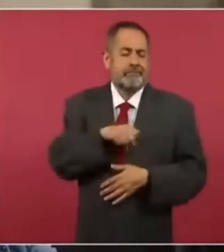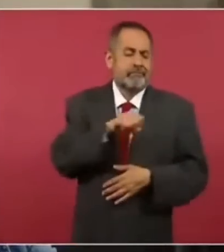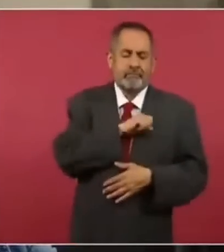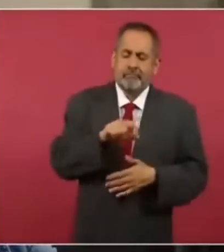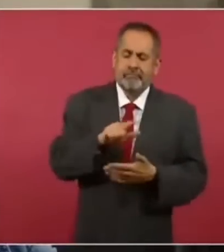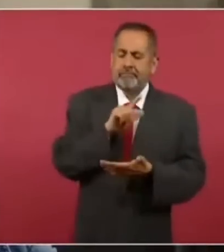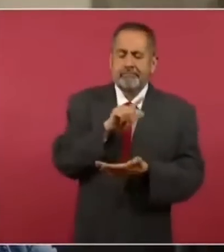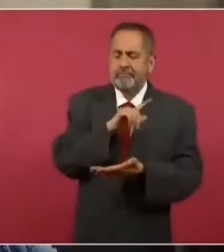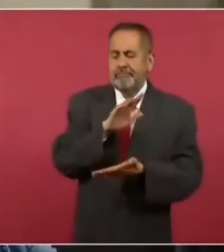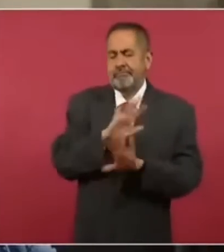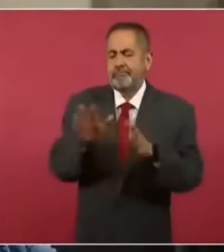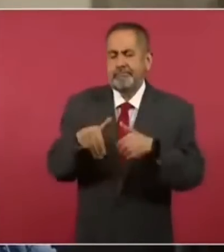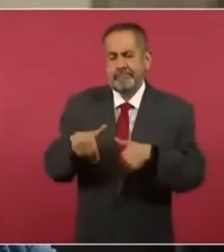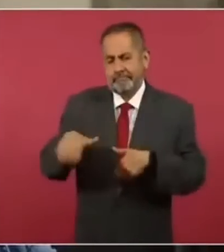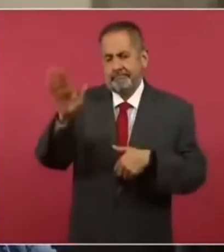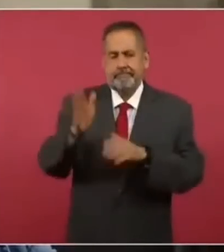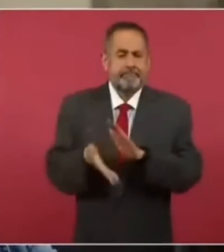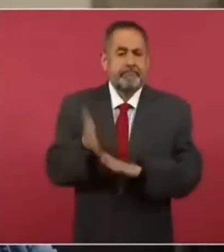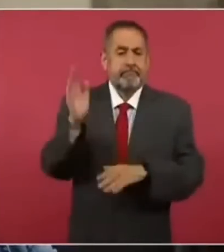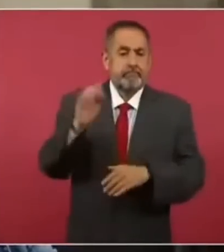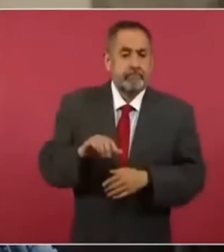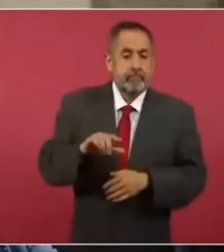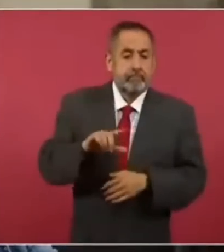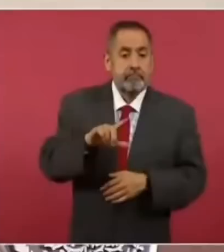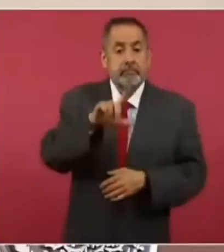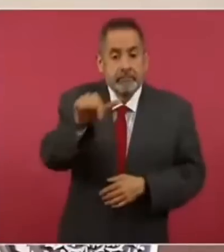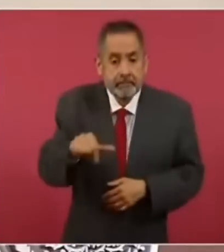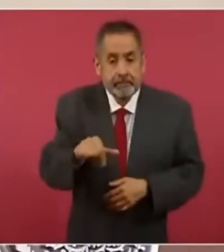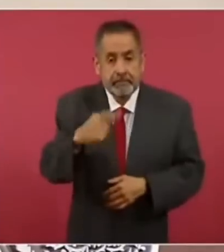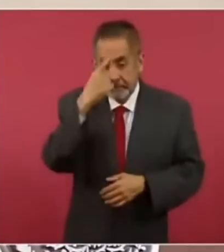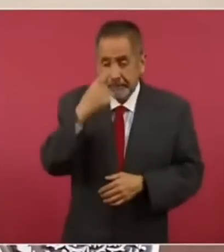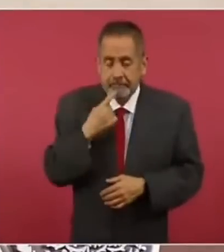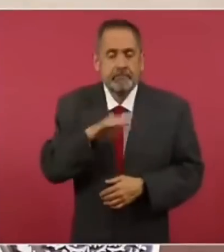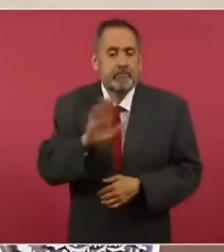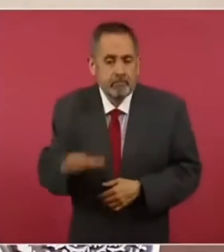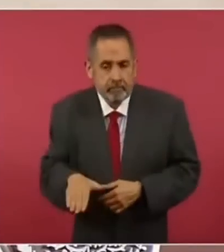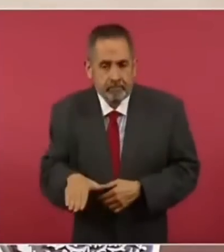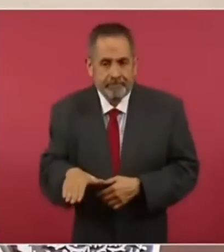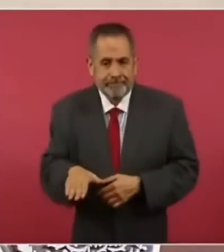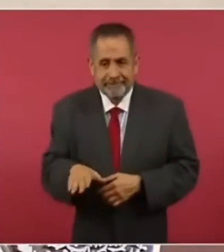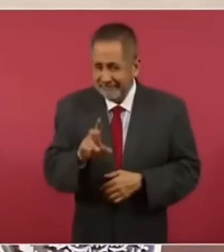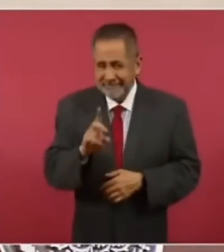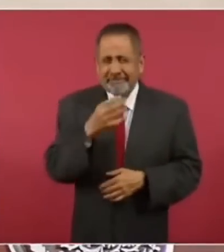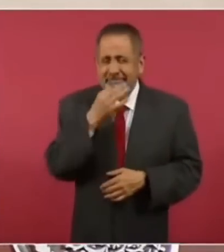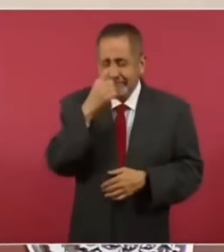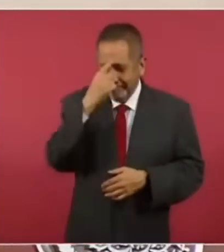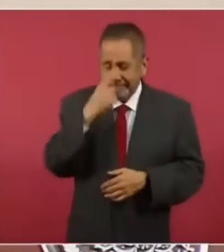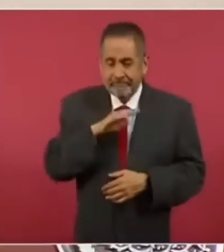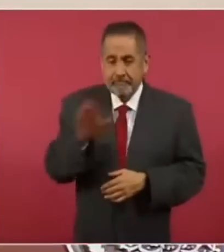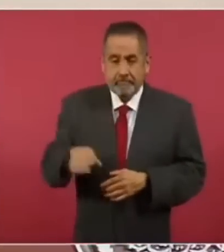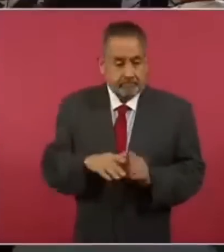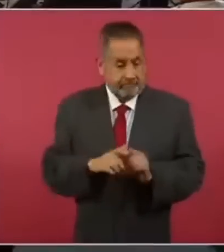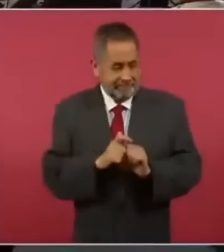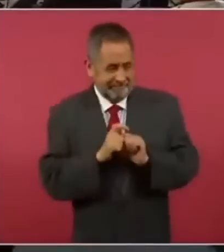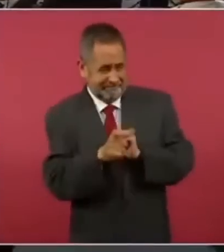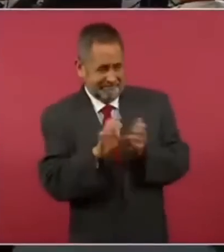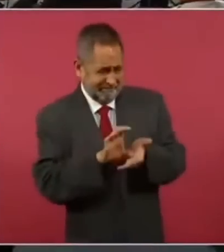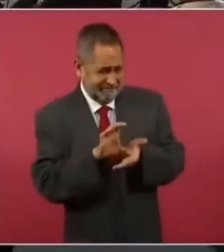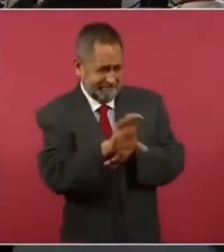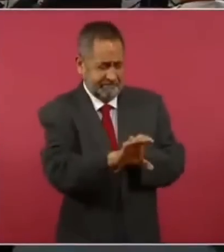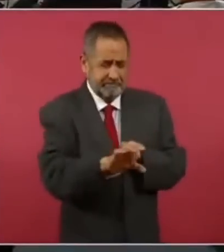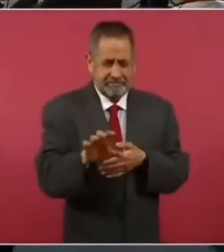algunas semanas y media hora después se murió. Media hora después de que la familia pagara cerca